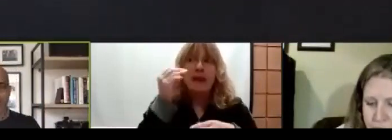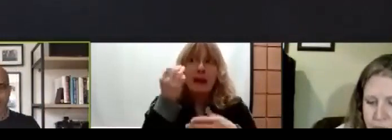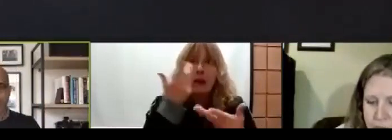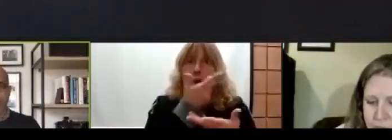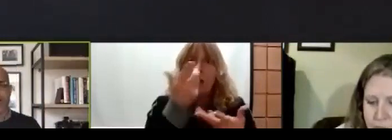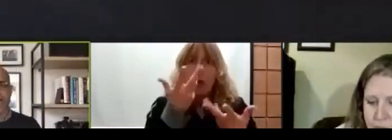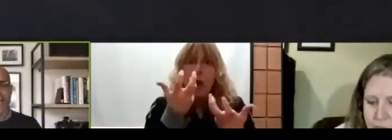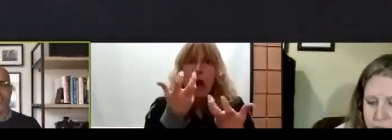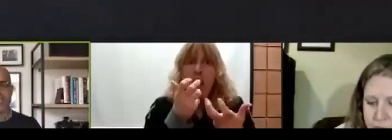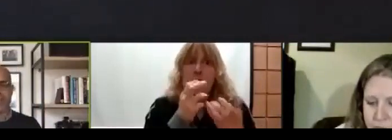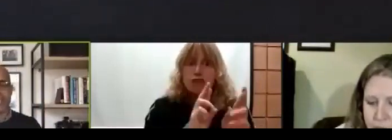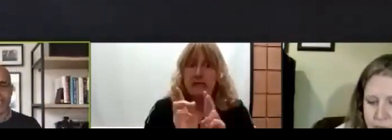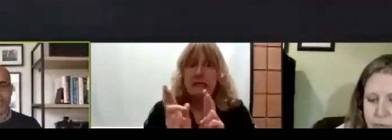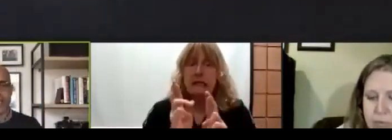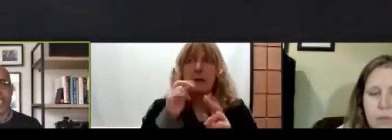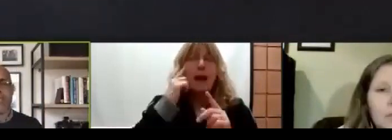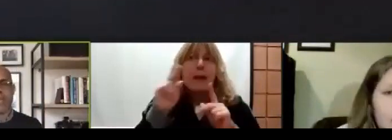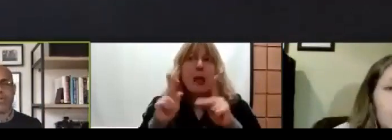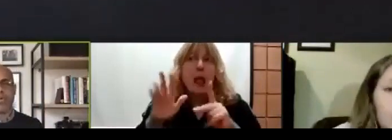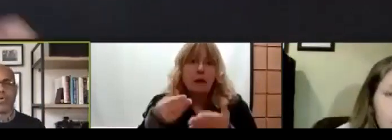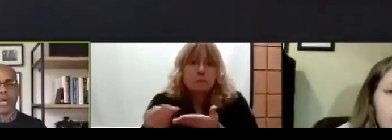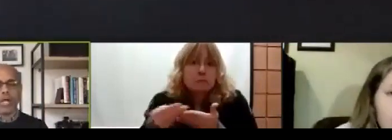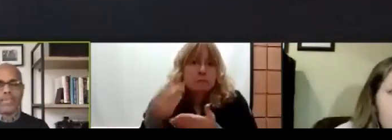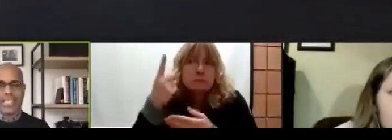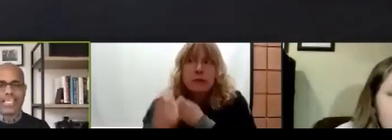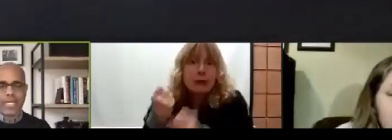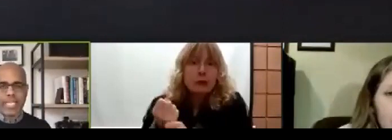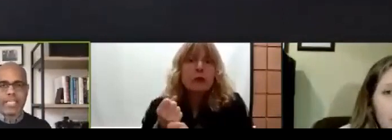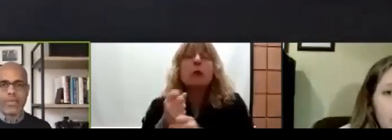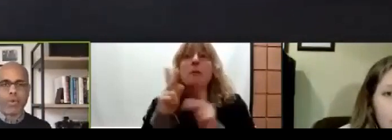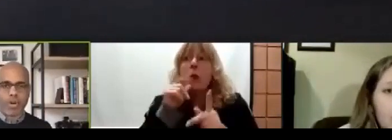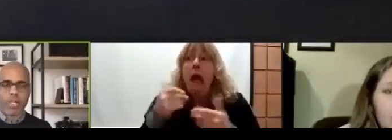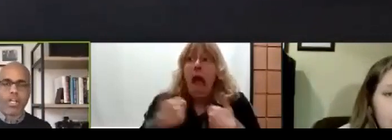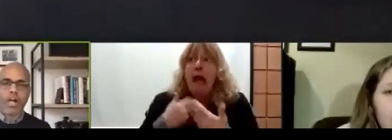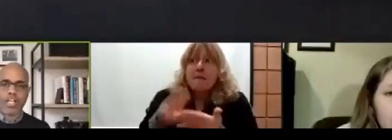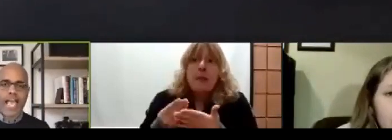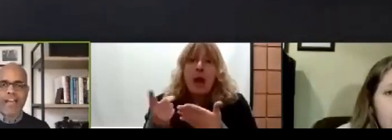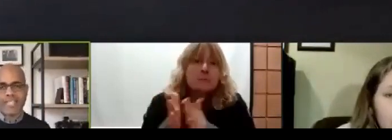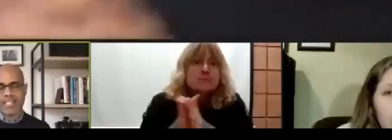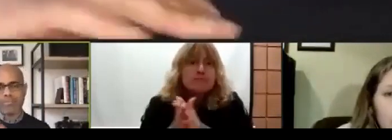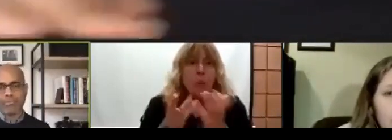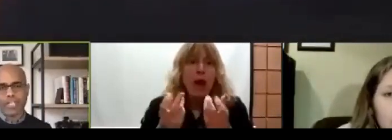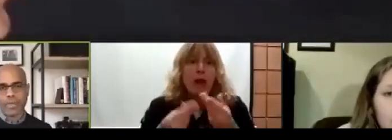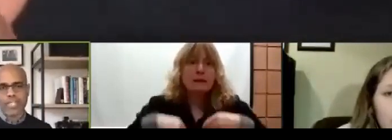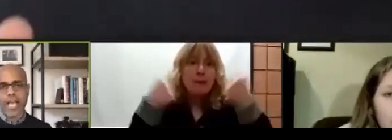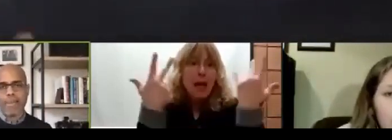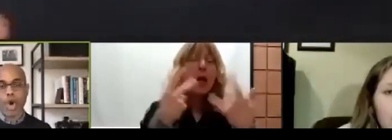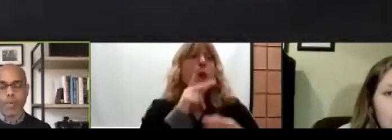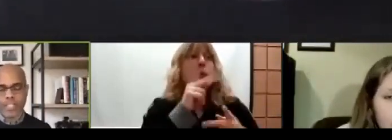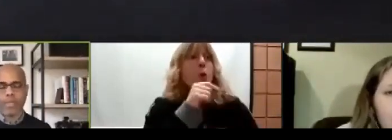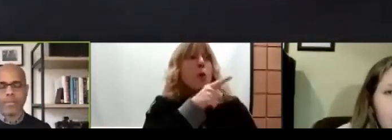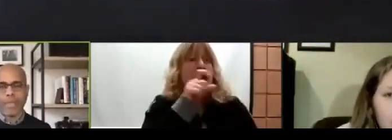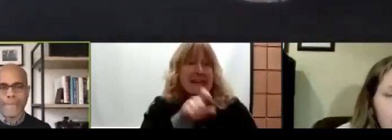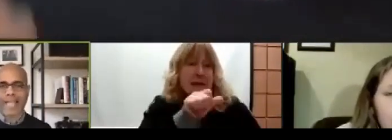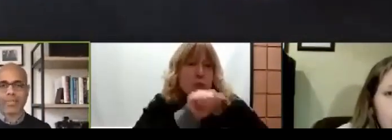vas a empezar a ver que van a aumentar las las reservaciones algunas este lugar es